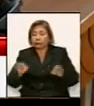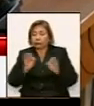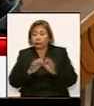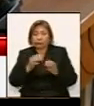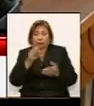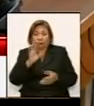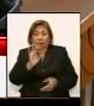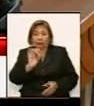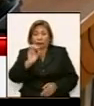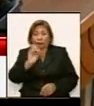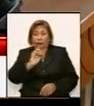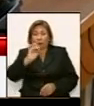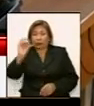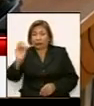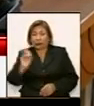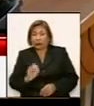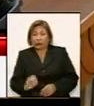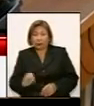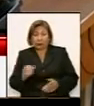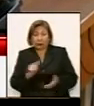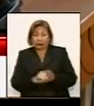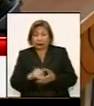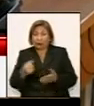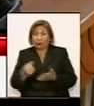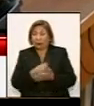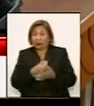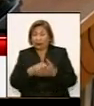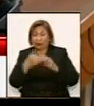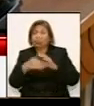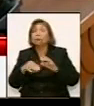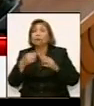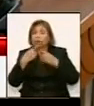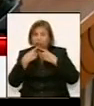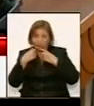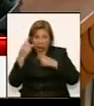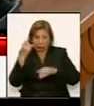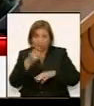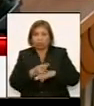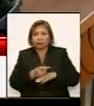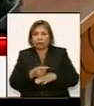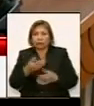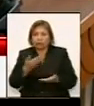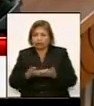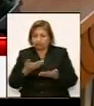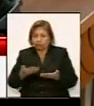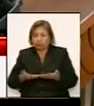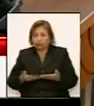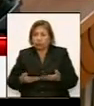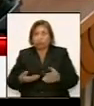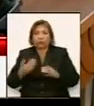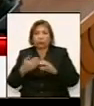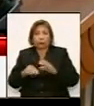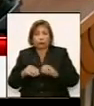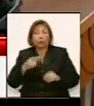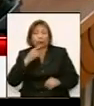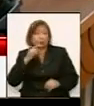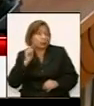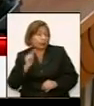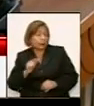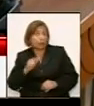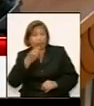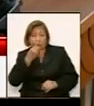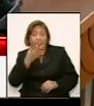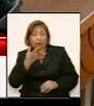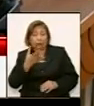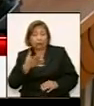casi 80% de las personas que recibieron violencia sí la reportaron por medio de los mecanismos que ofrece la plataforma. Y esto es una buena